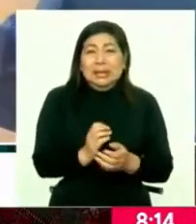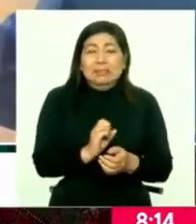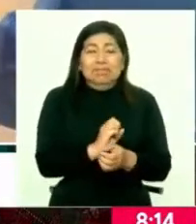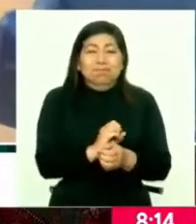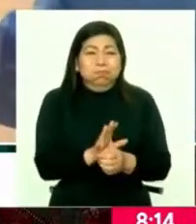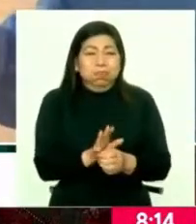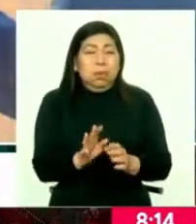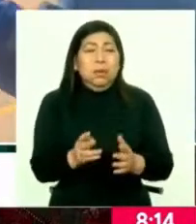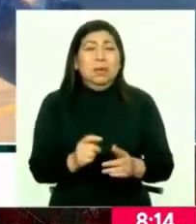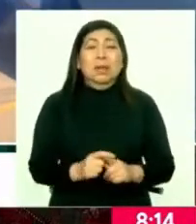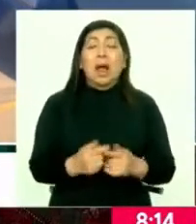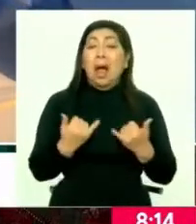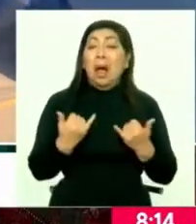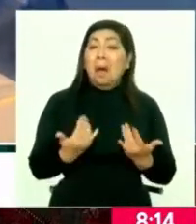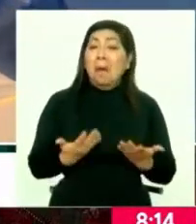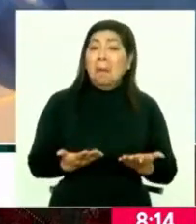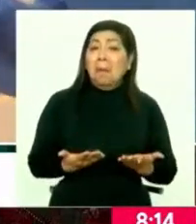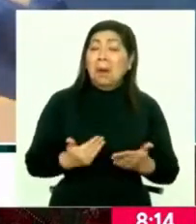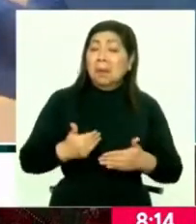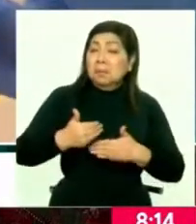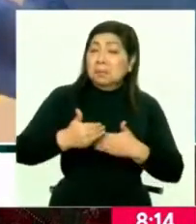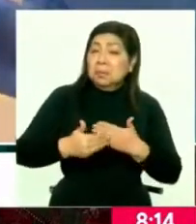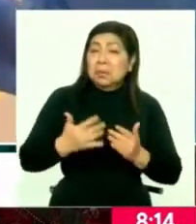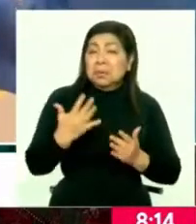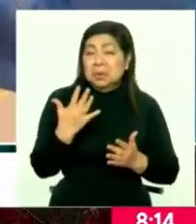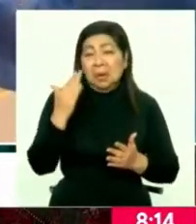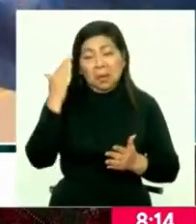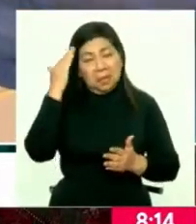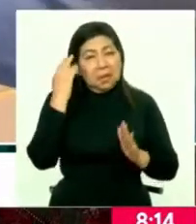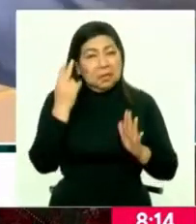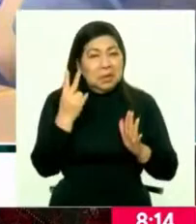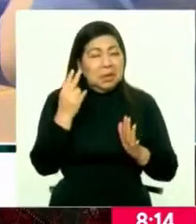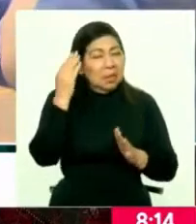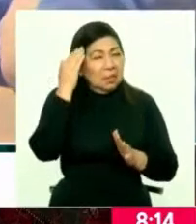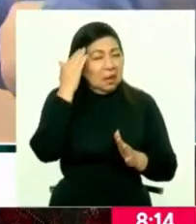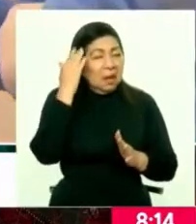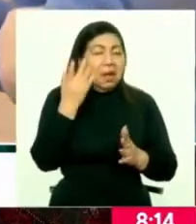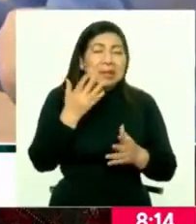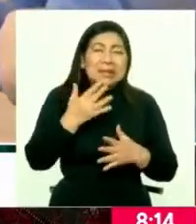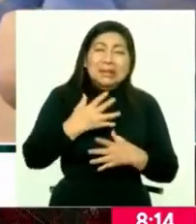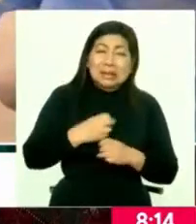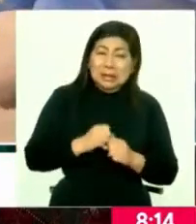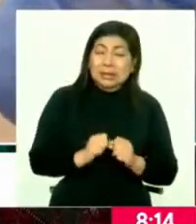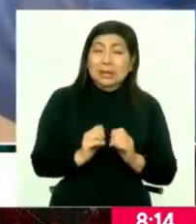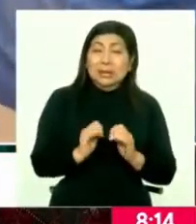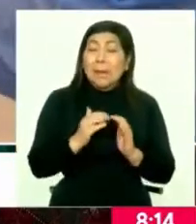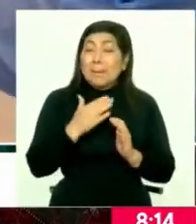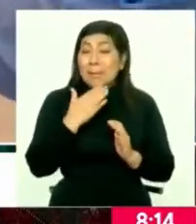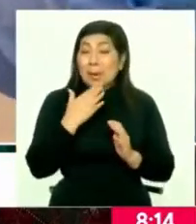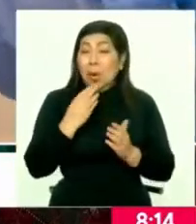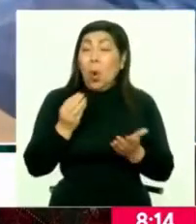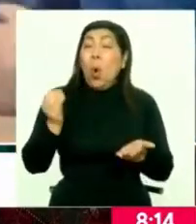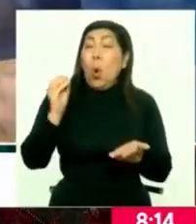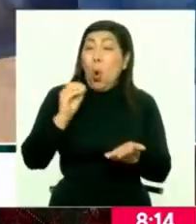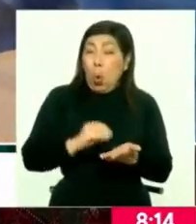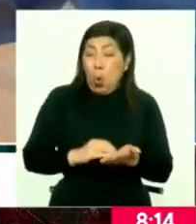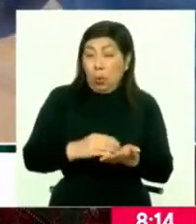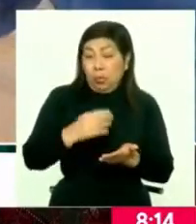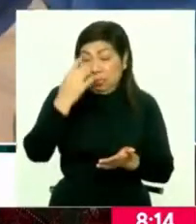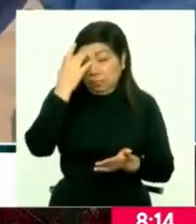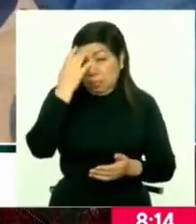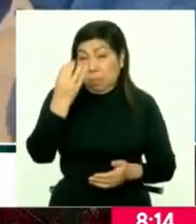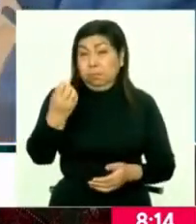la COVID-19, ahora estos procesos duran 5 días, 7 días en realidad, ¿de todas maneras es propenso a volverse a